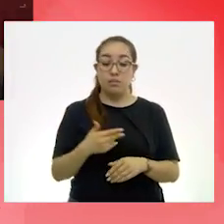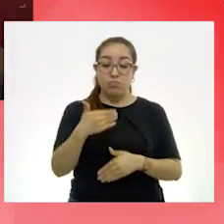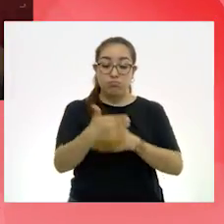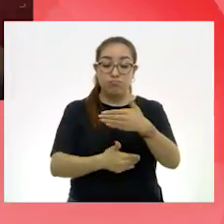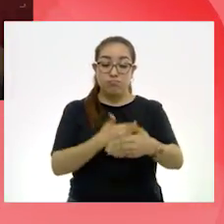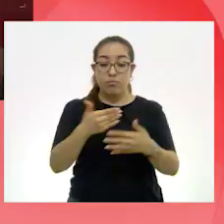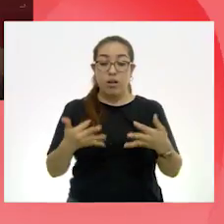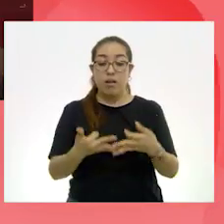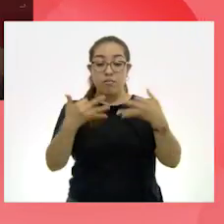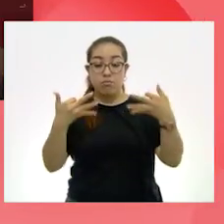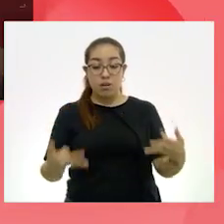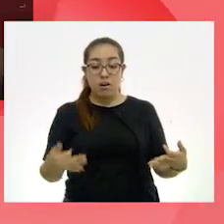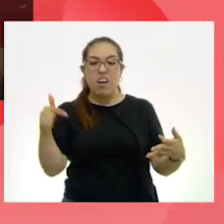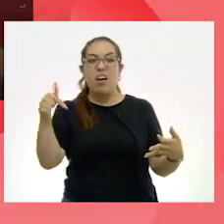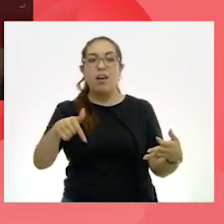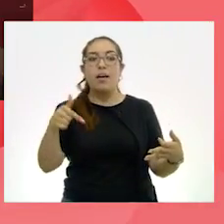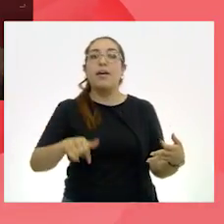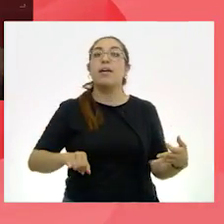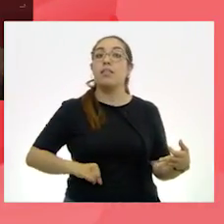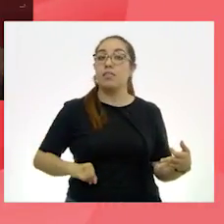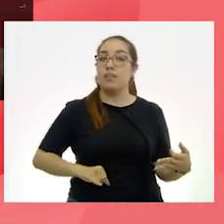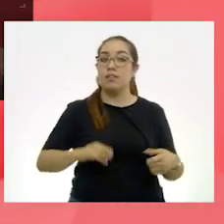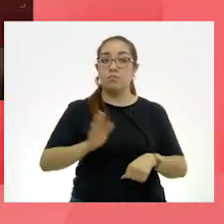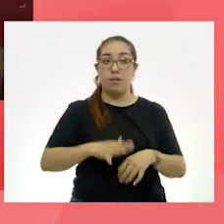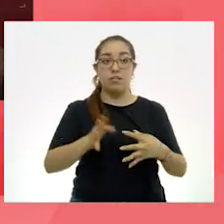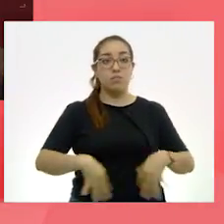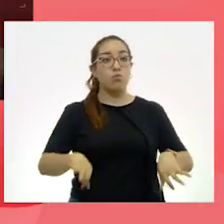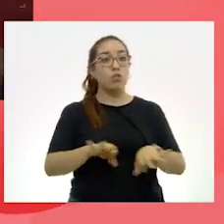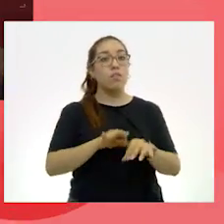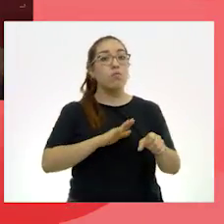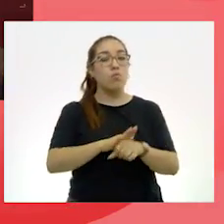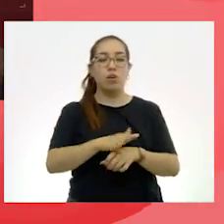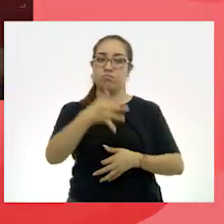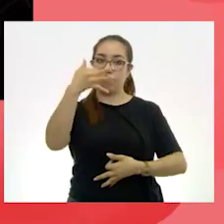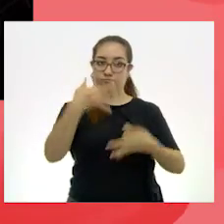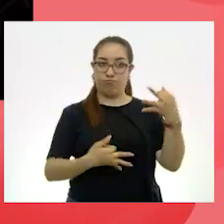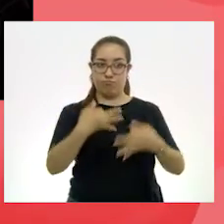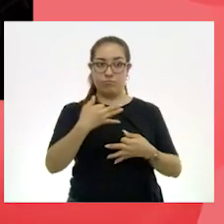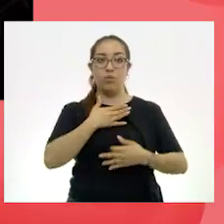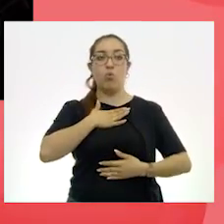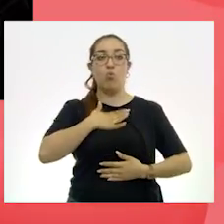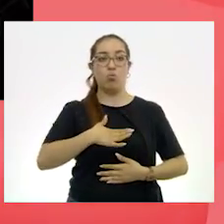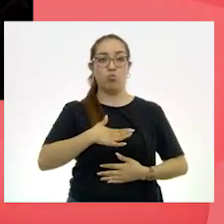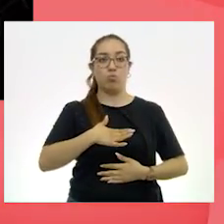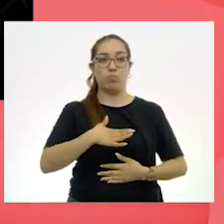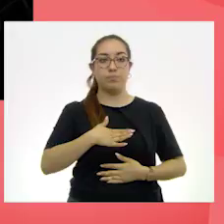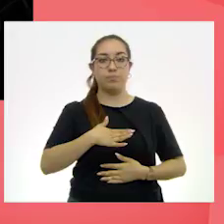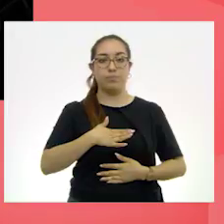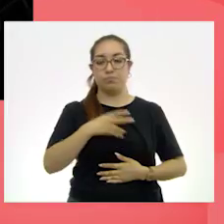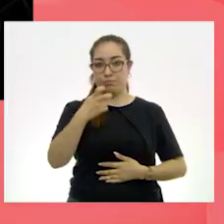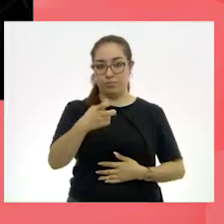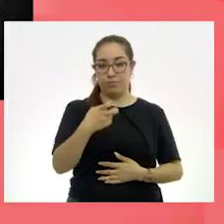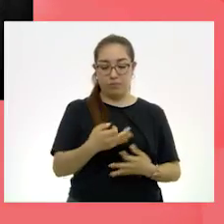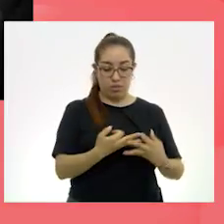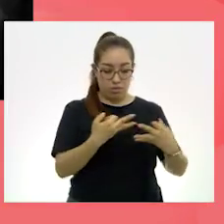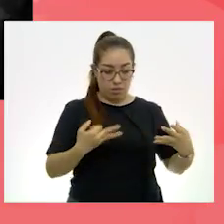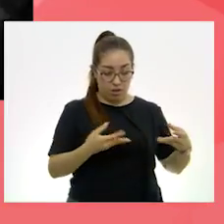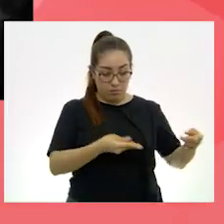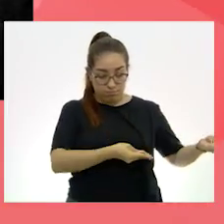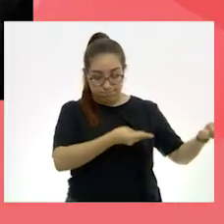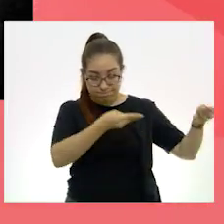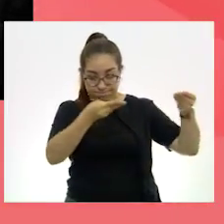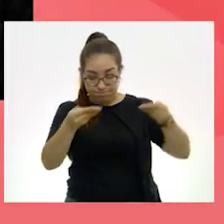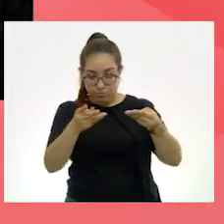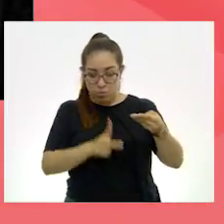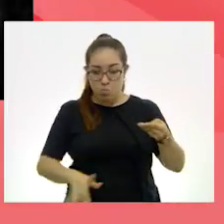en lo que realmente les interesa, que es la justicia, por un lado, y el regreso de las tierras a los pueblos que las